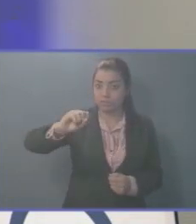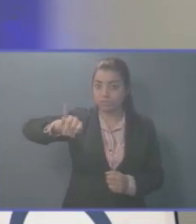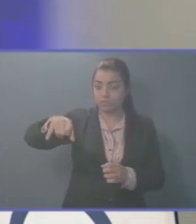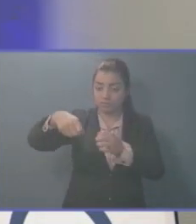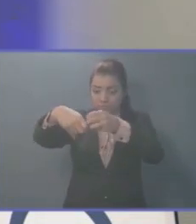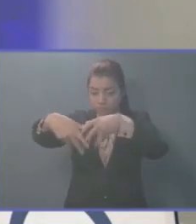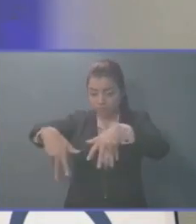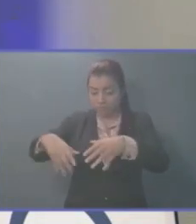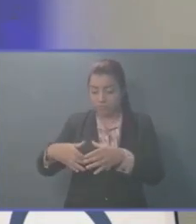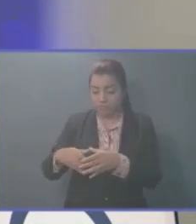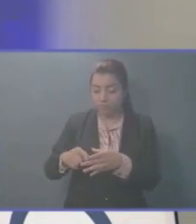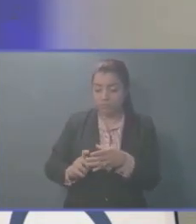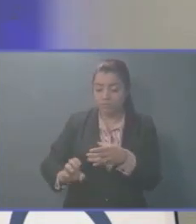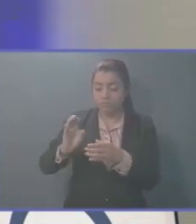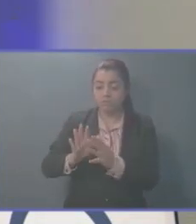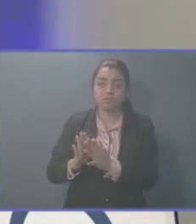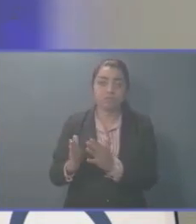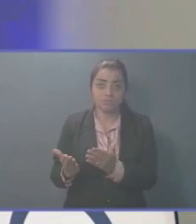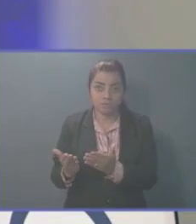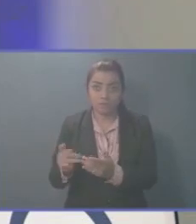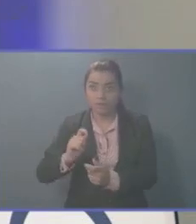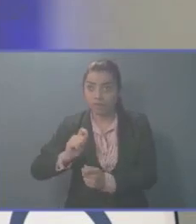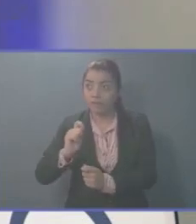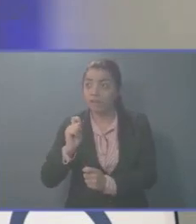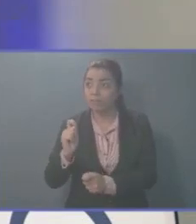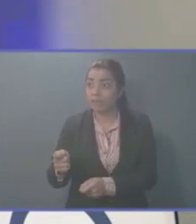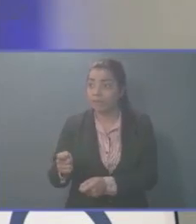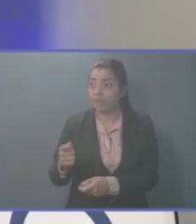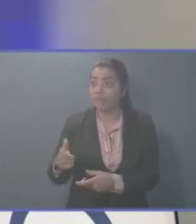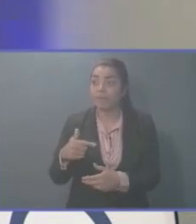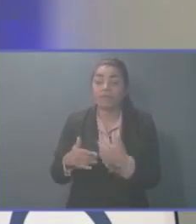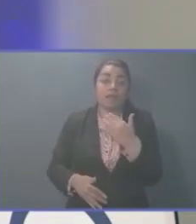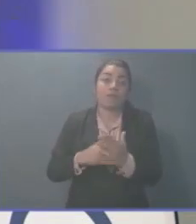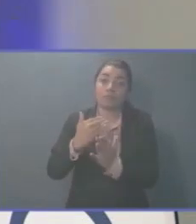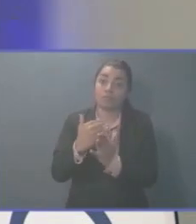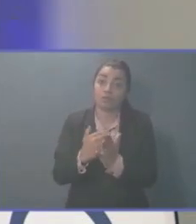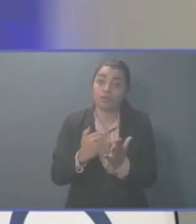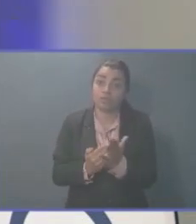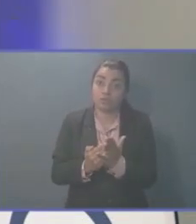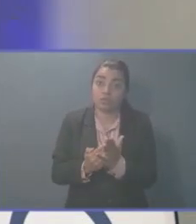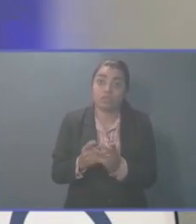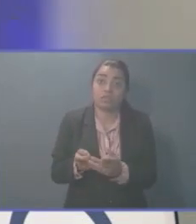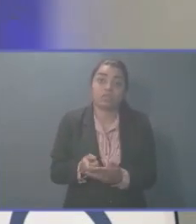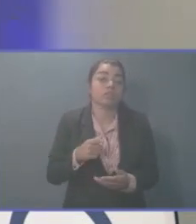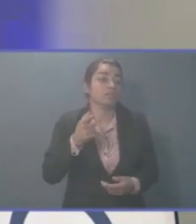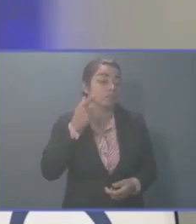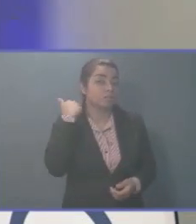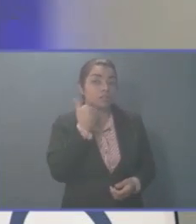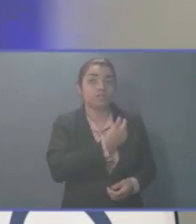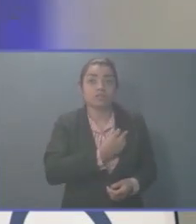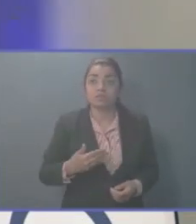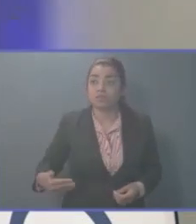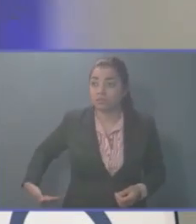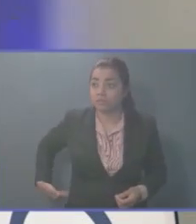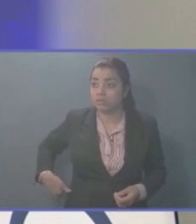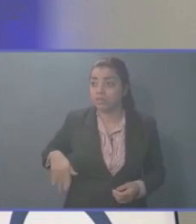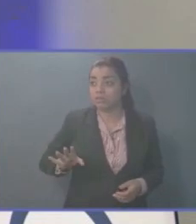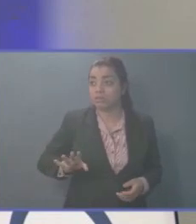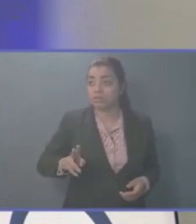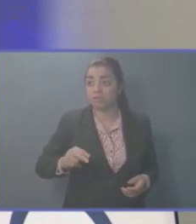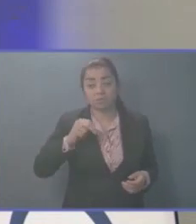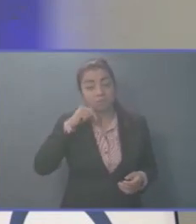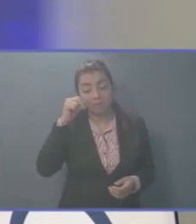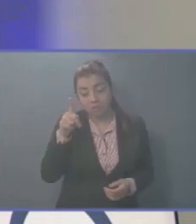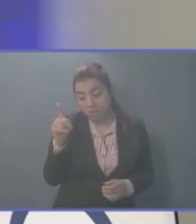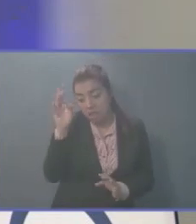lo Constitucional, se aceptó una demanda y hay medidas cautelares, el mismo presidente de la República dijo, las voy a